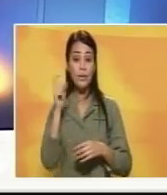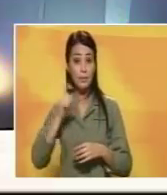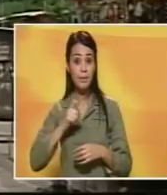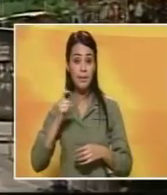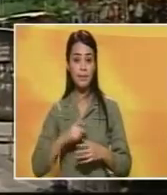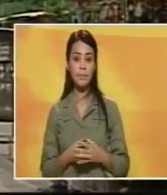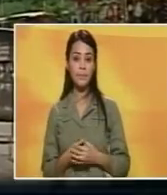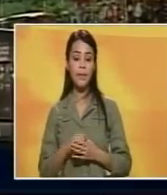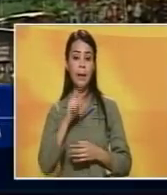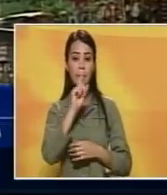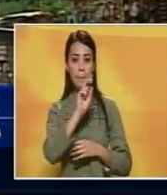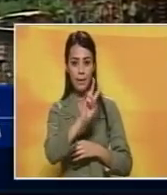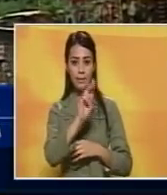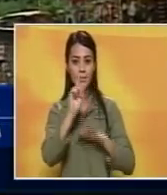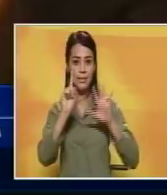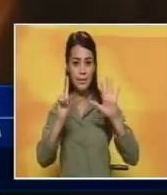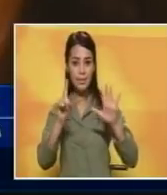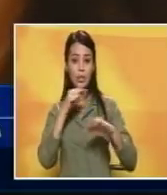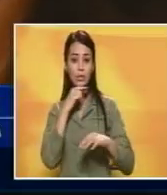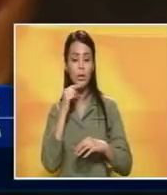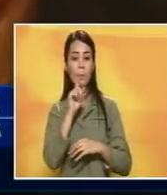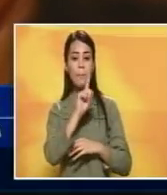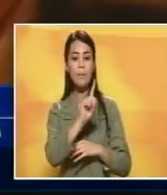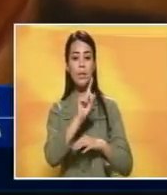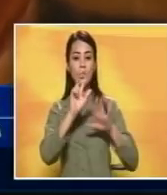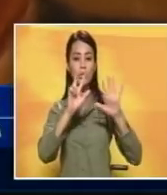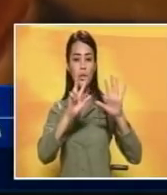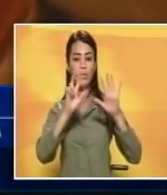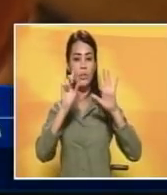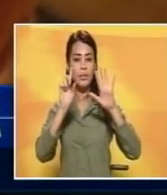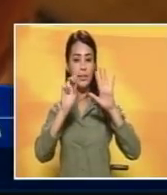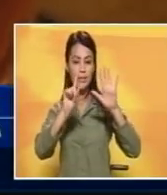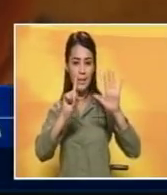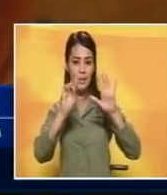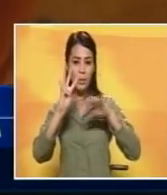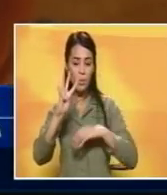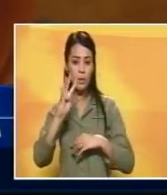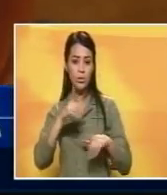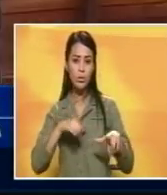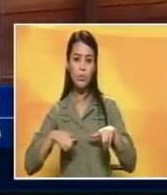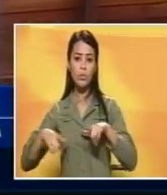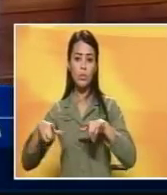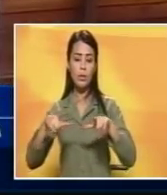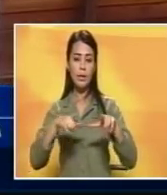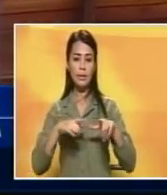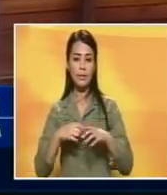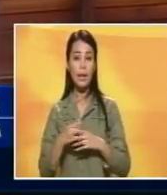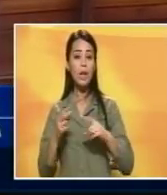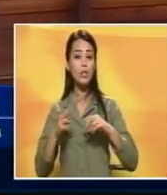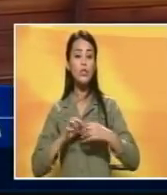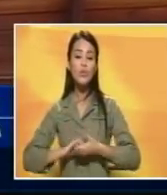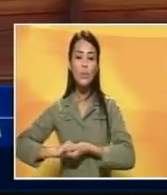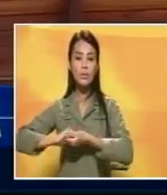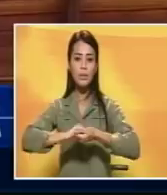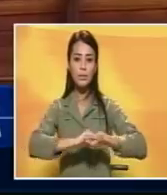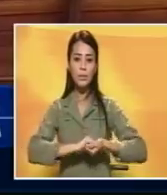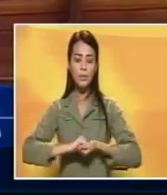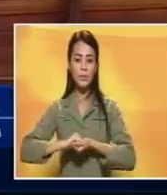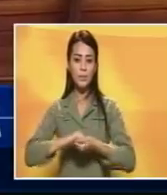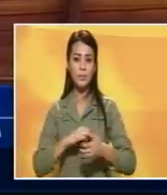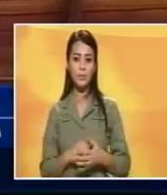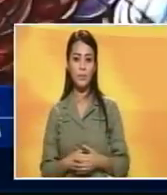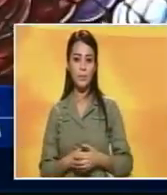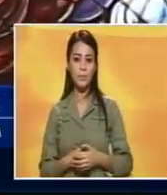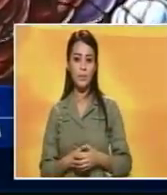necesitados. El 26 de octubre de 1864, la pequeña localidad de Iznotú del estado Trujillo vio nacer a